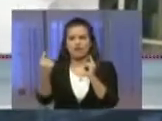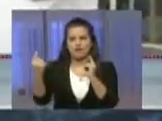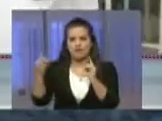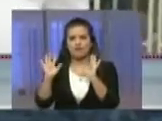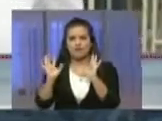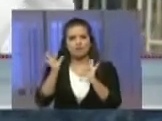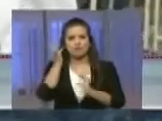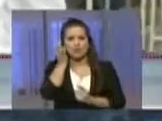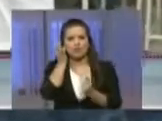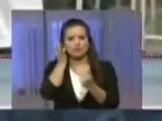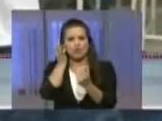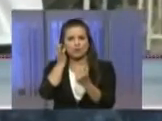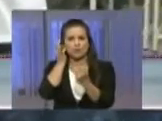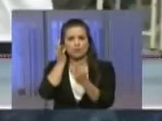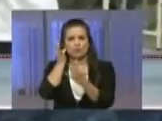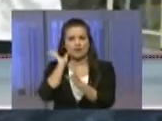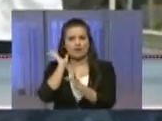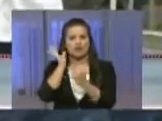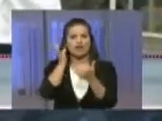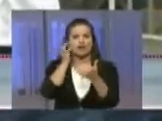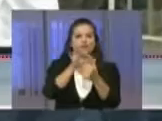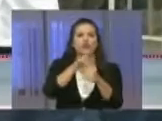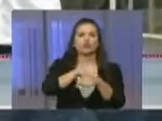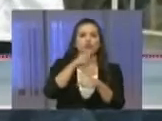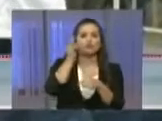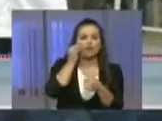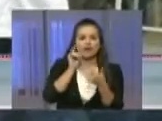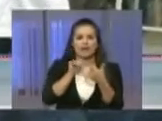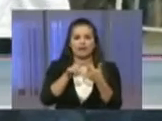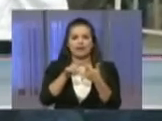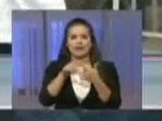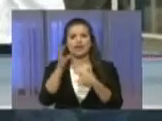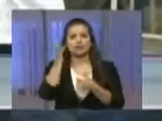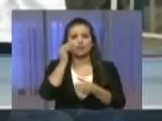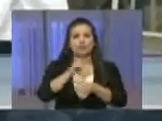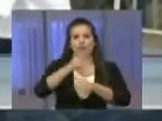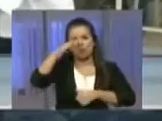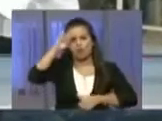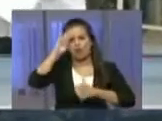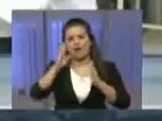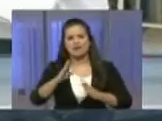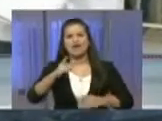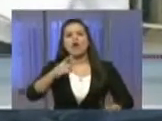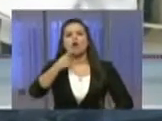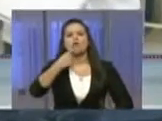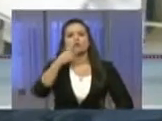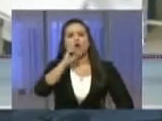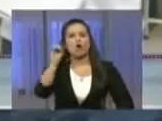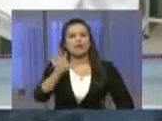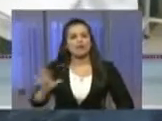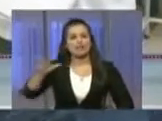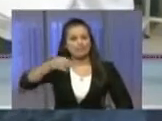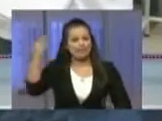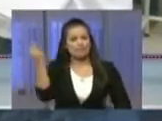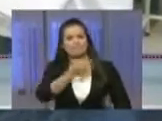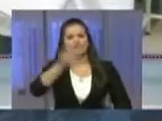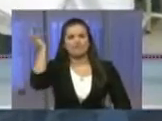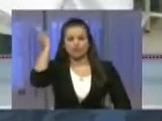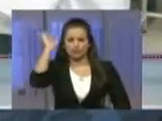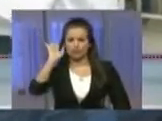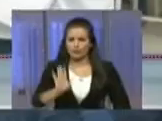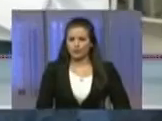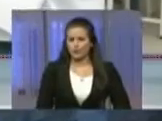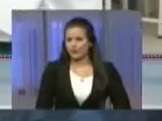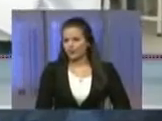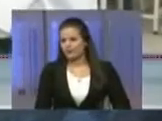mujeres la médica mujer la médica es cubana pero ya habla Oriental venezolano perfecto y